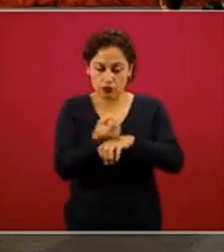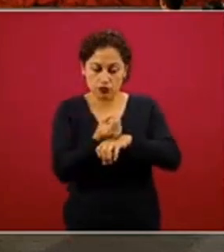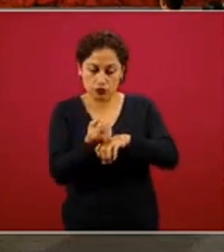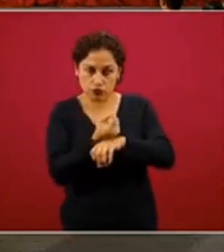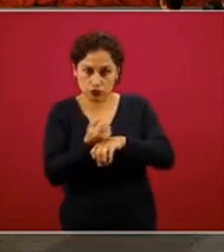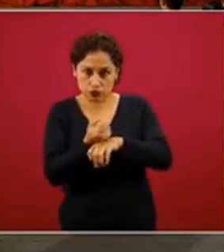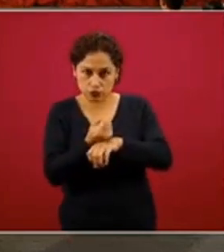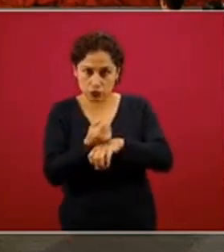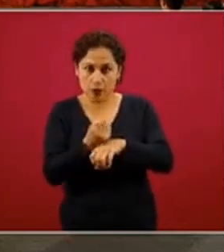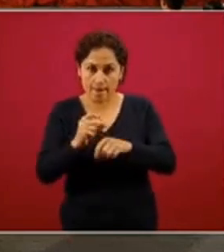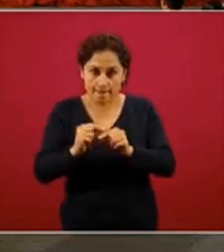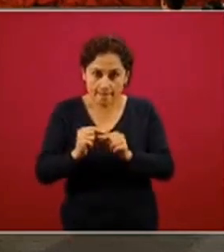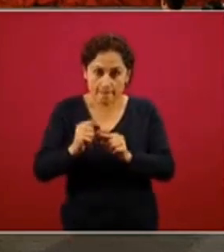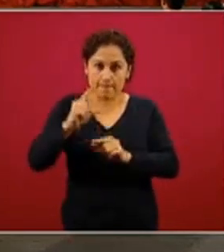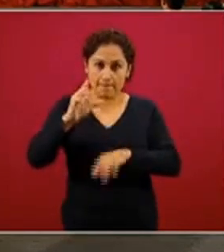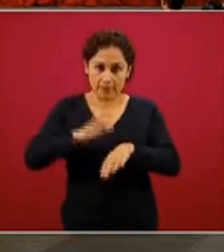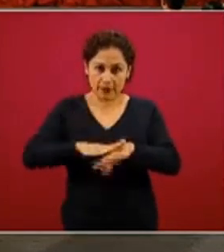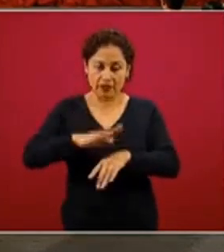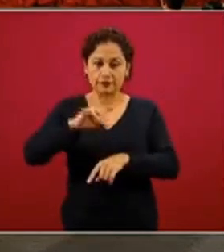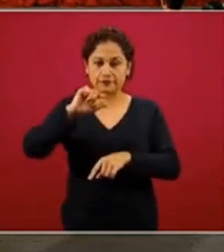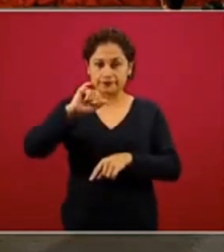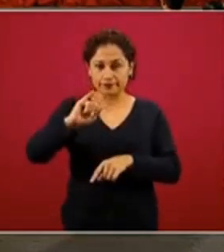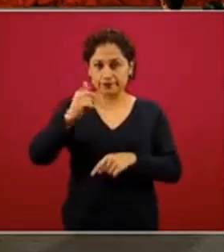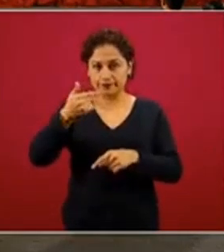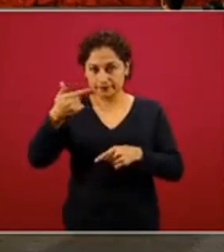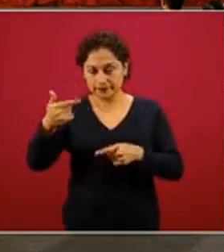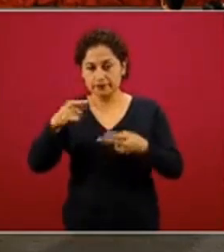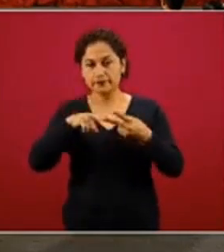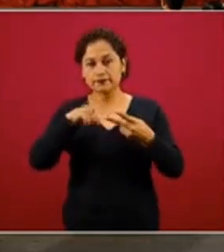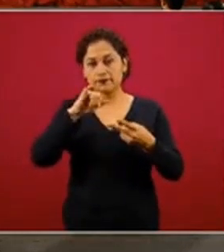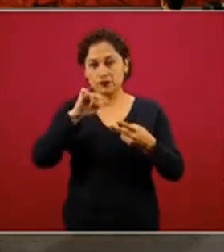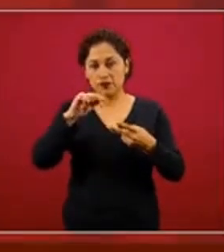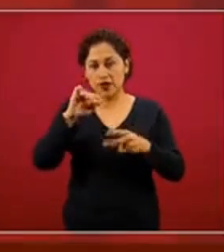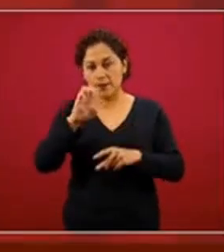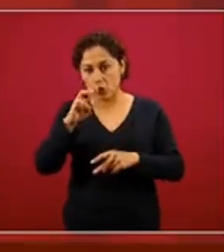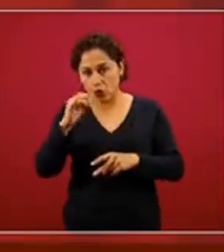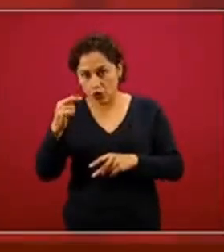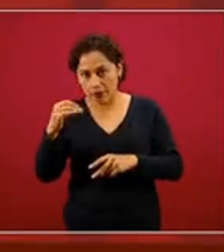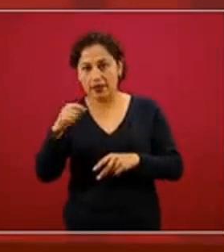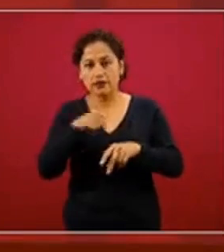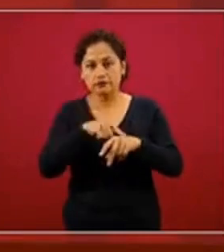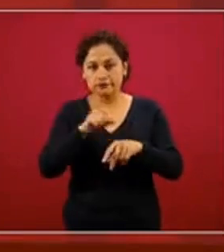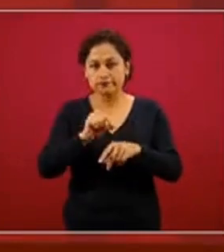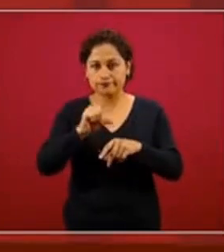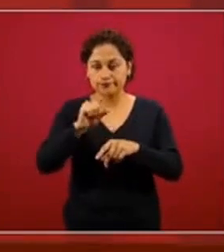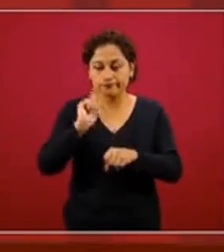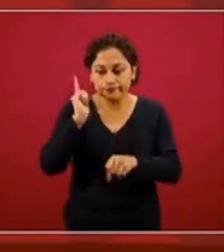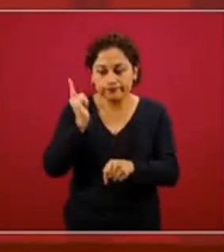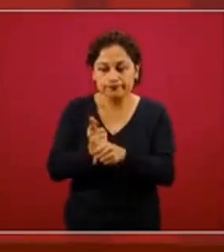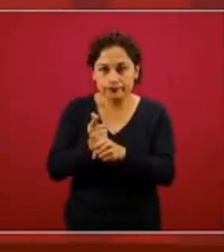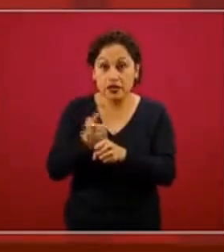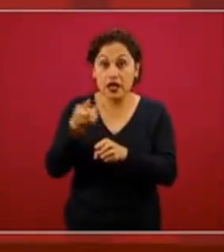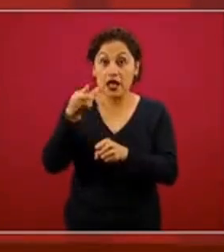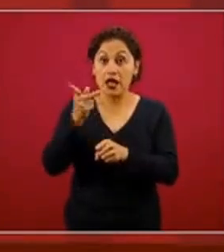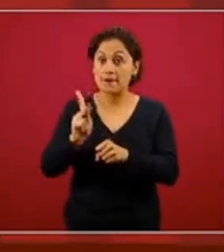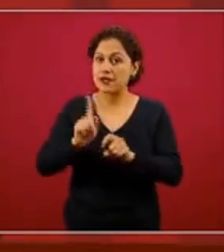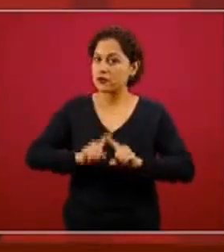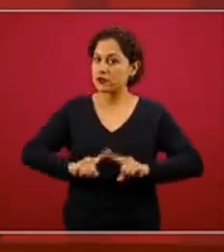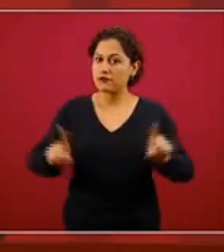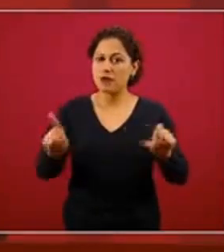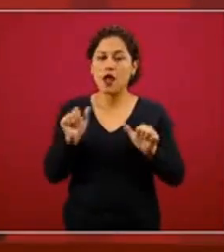y se da una connotación general de que hay respuesta inmune. Pero eso es diferente a inmunizar, a